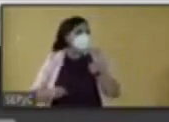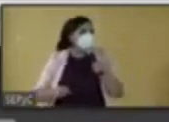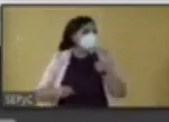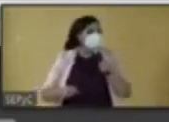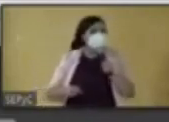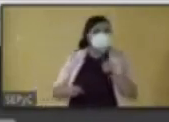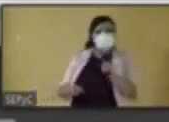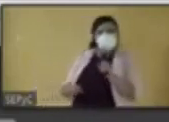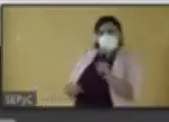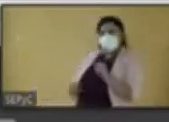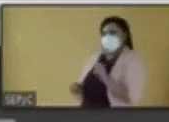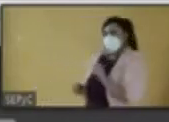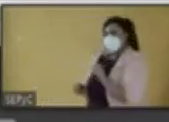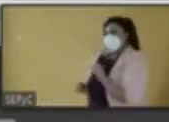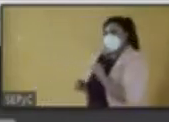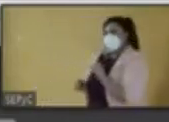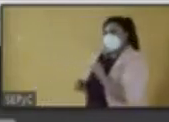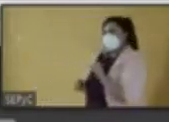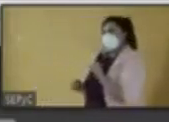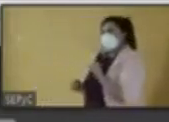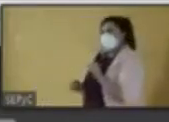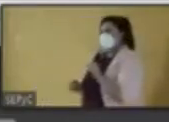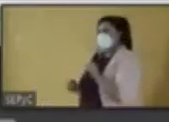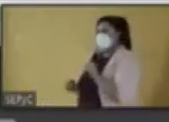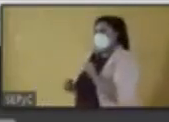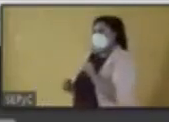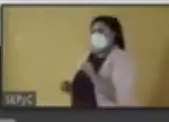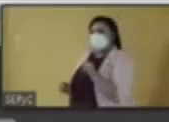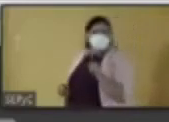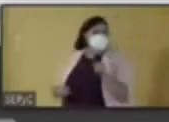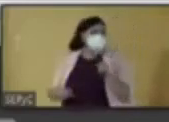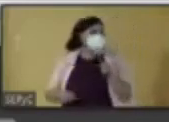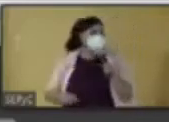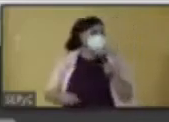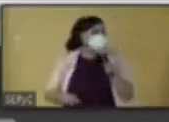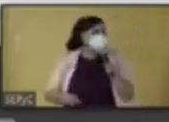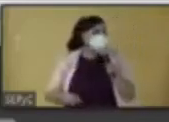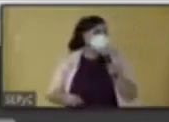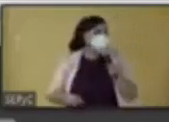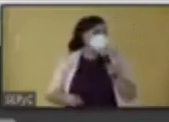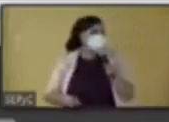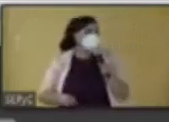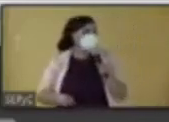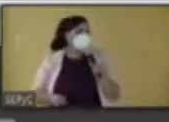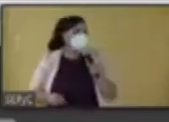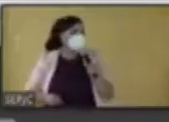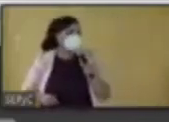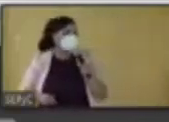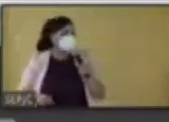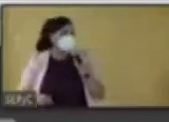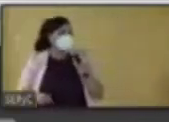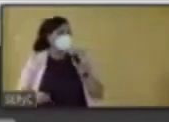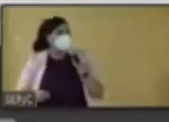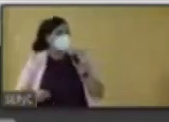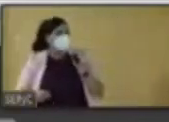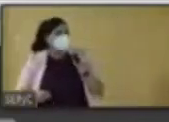se preguntarán, pues es que yo no tengo relación directa con esta persona moral, por lo tanto únicamente identifico que no tengo esa